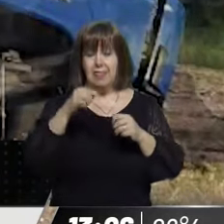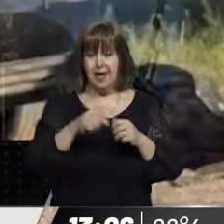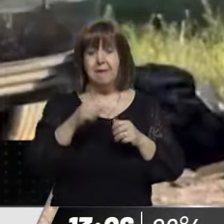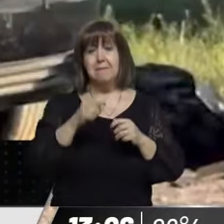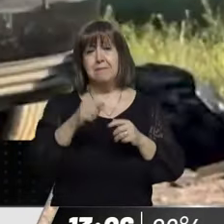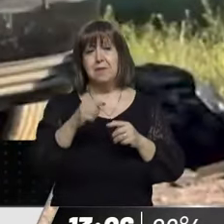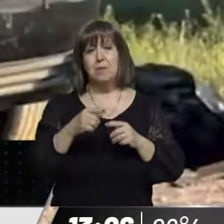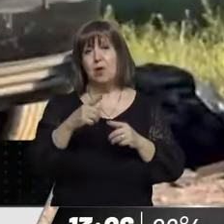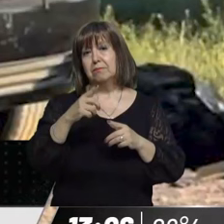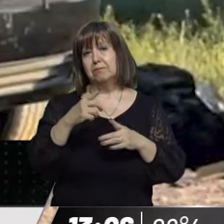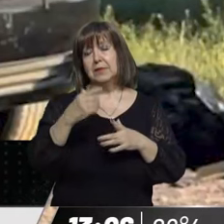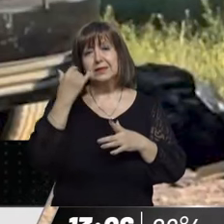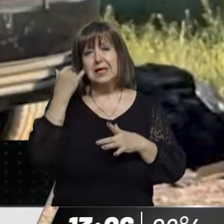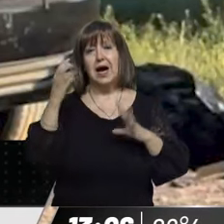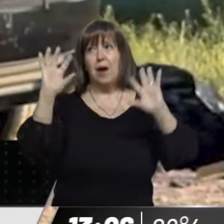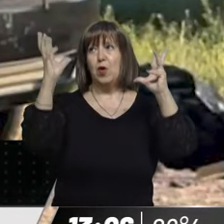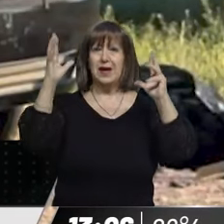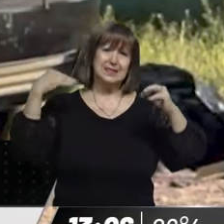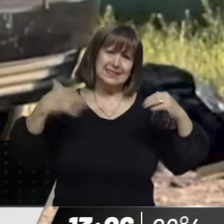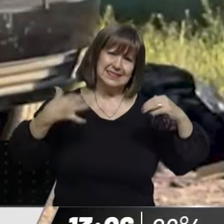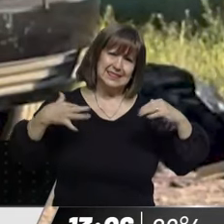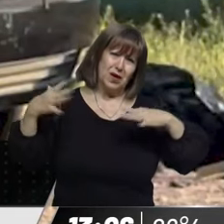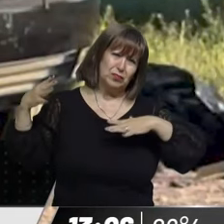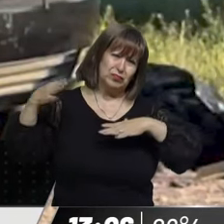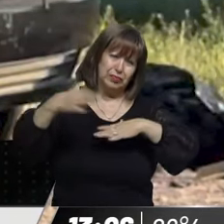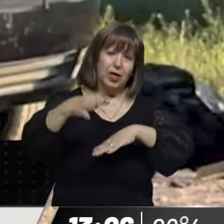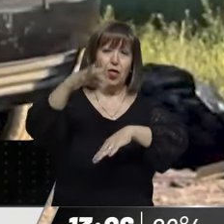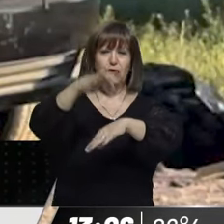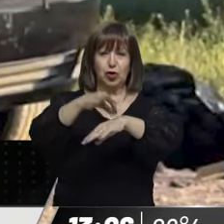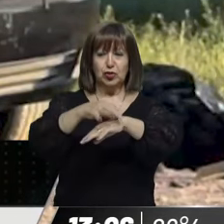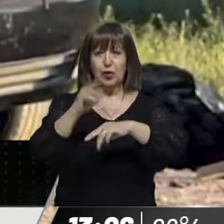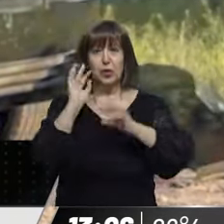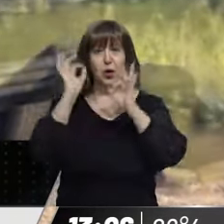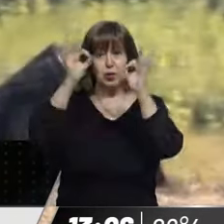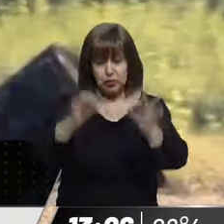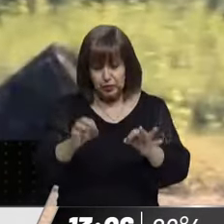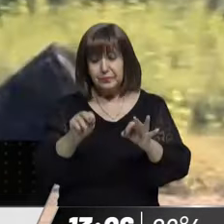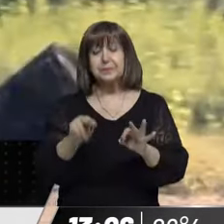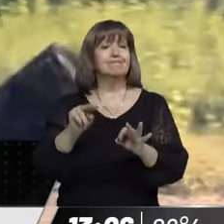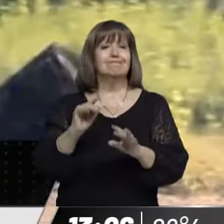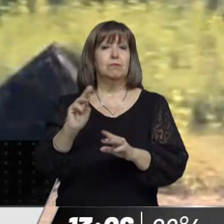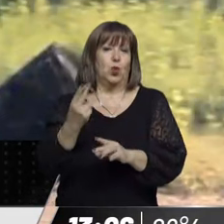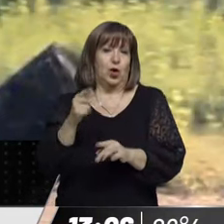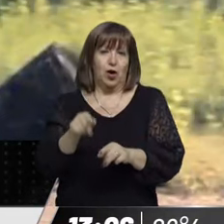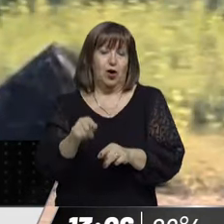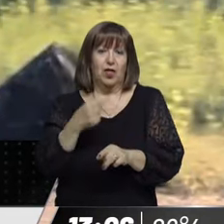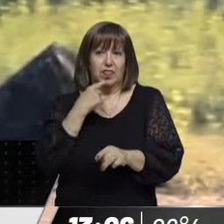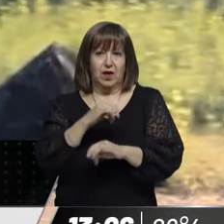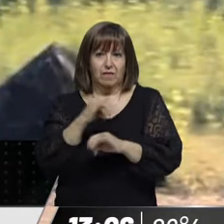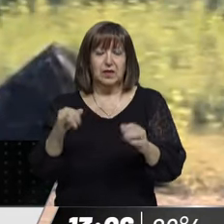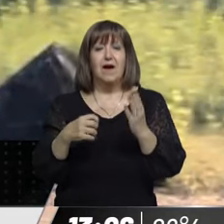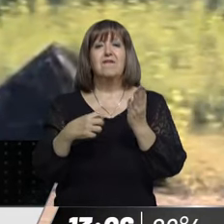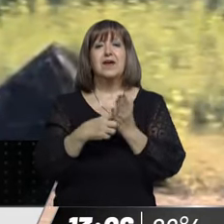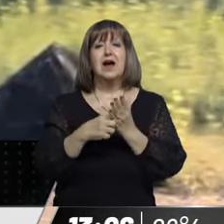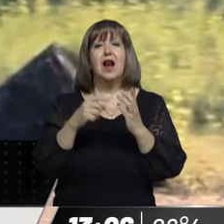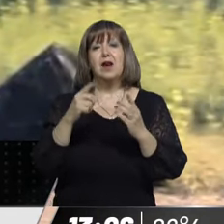el lugar se hizo presente el Servicio de Emergencias Coordinado, cuyo médico a cargo constató el deceso del conductor. Intervino en la causa la Oficina Fiscal número